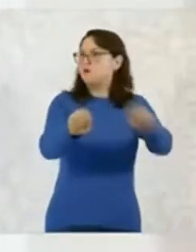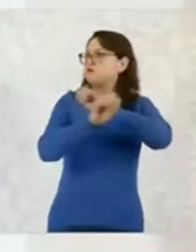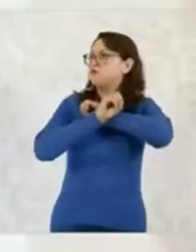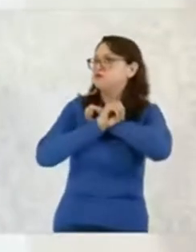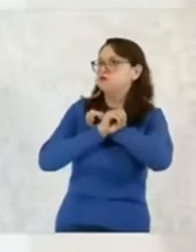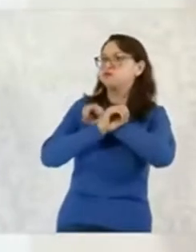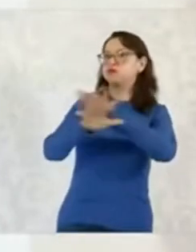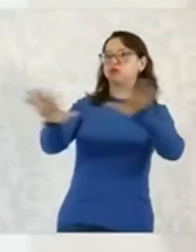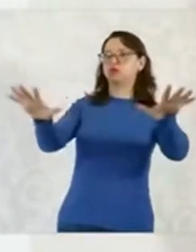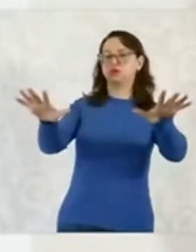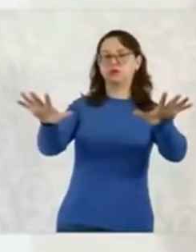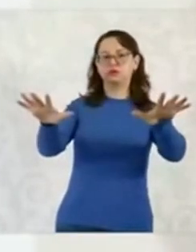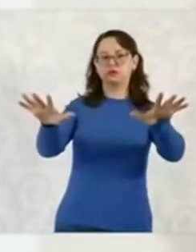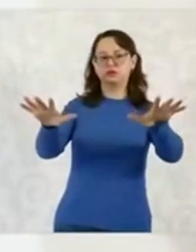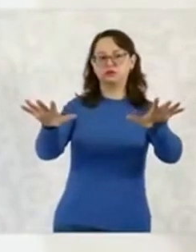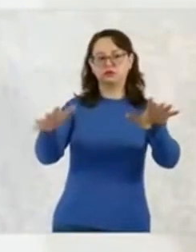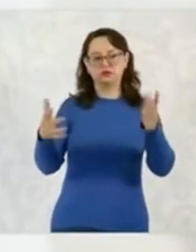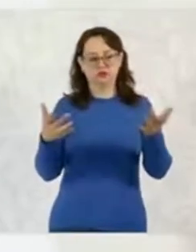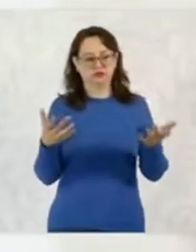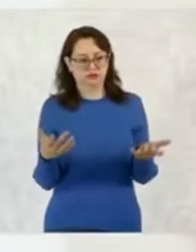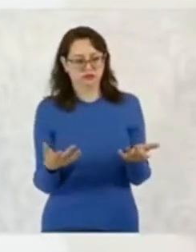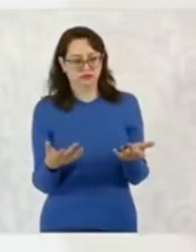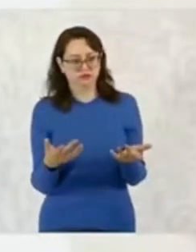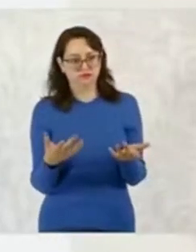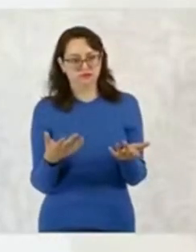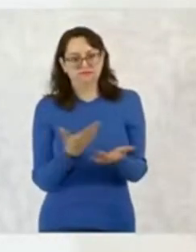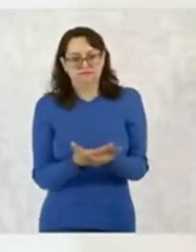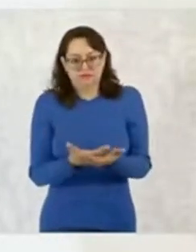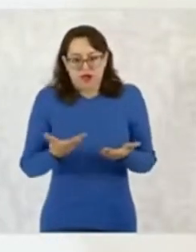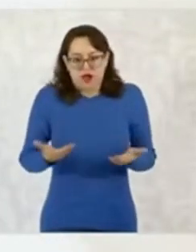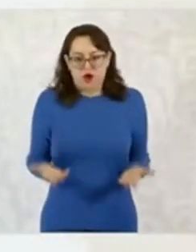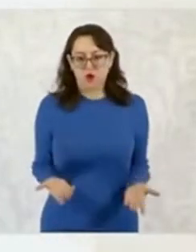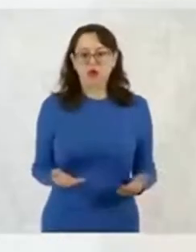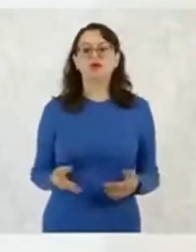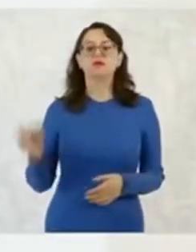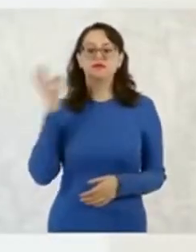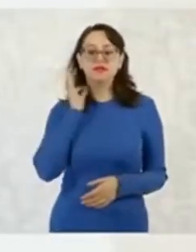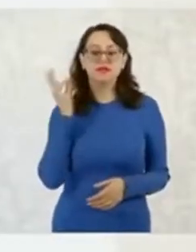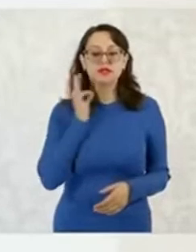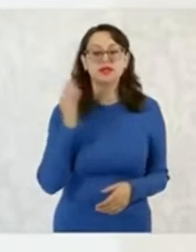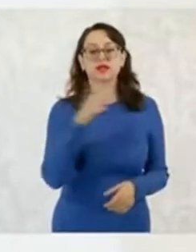tiene que hacer su investigación a partir de lo que puede